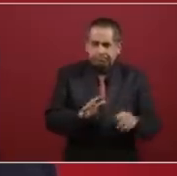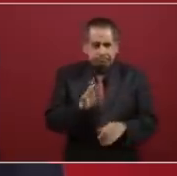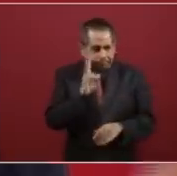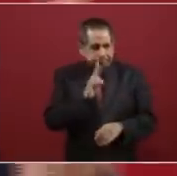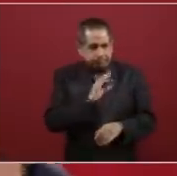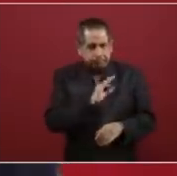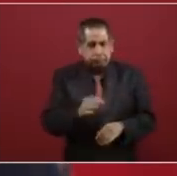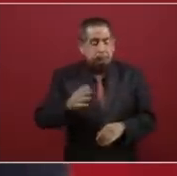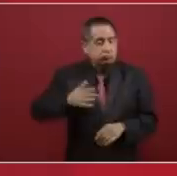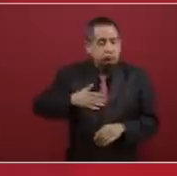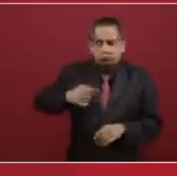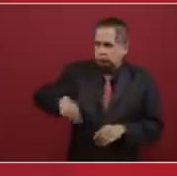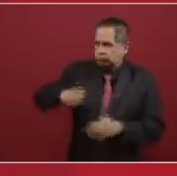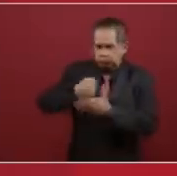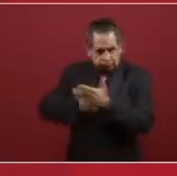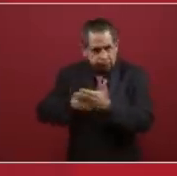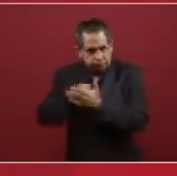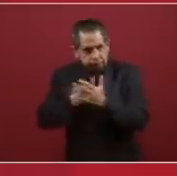por nuestro movimiento,